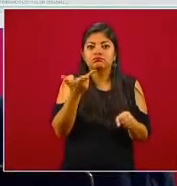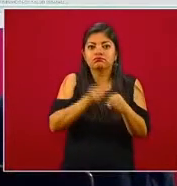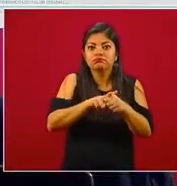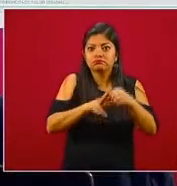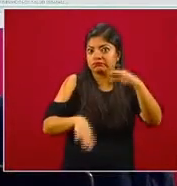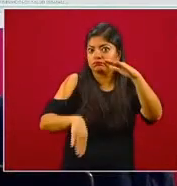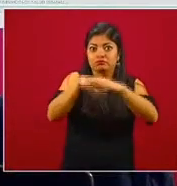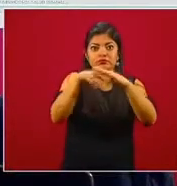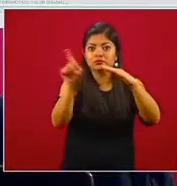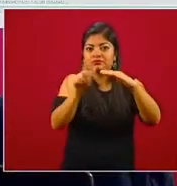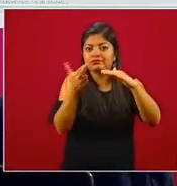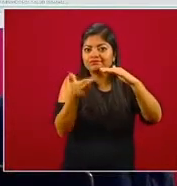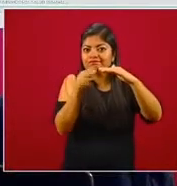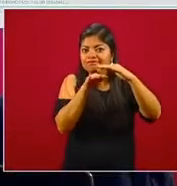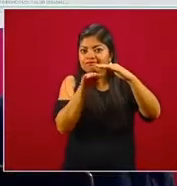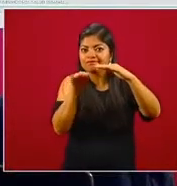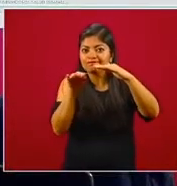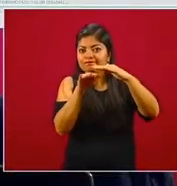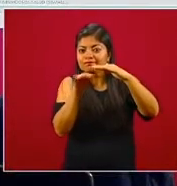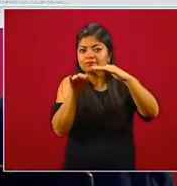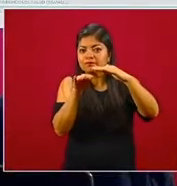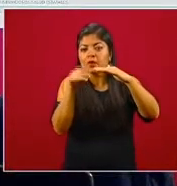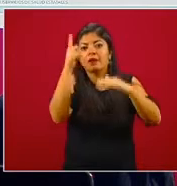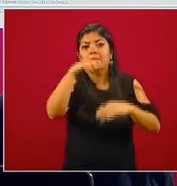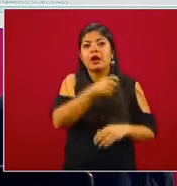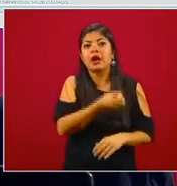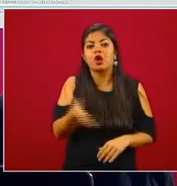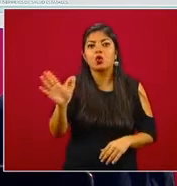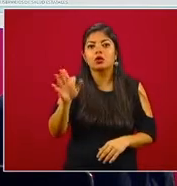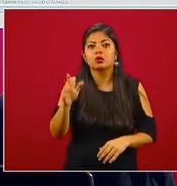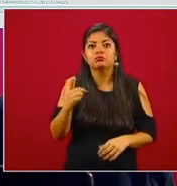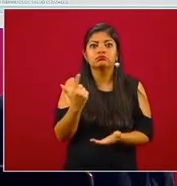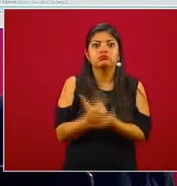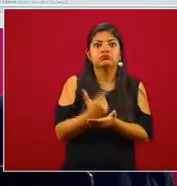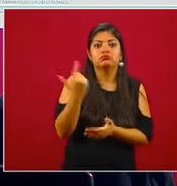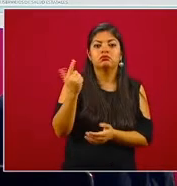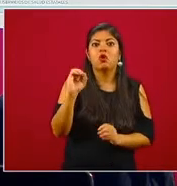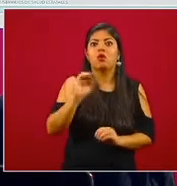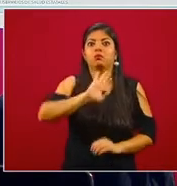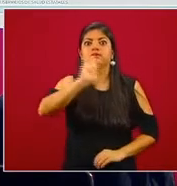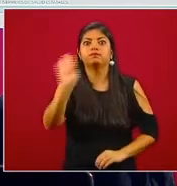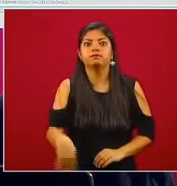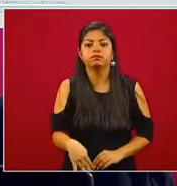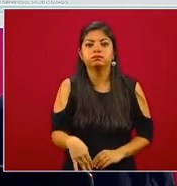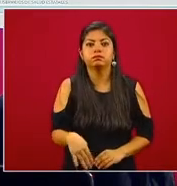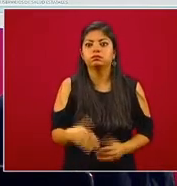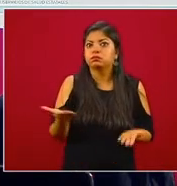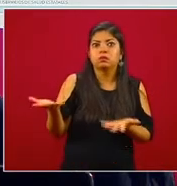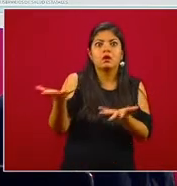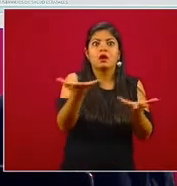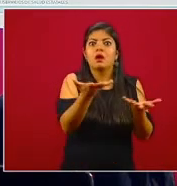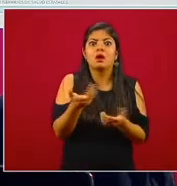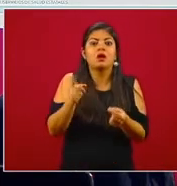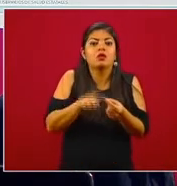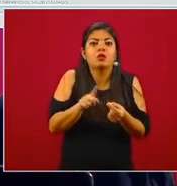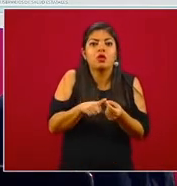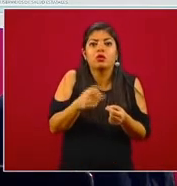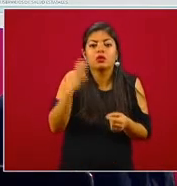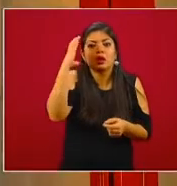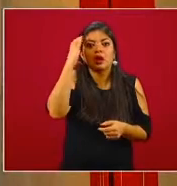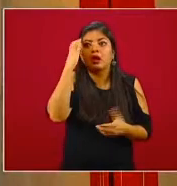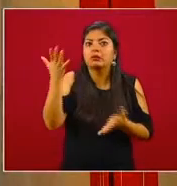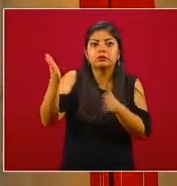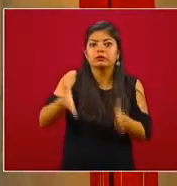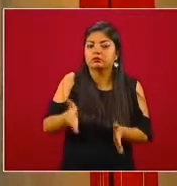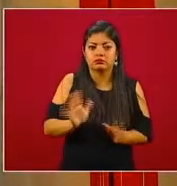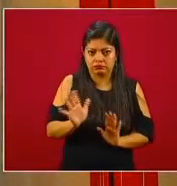been hospitalaria saying para que so, nadie to always have tenga hospital una availability complicación o pierda la so vida no one por el hecho de que is no logra tener una cama left